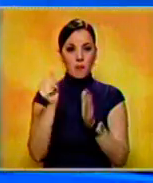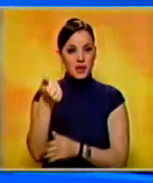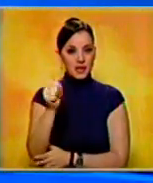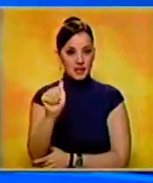2010